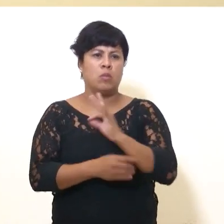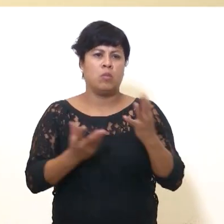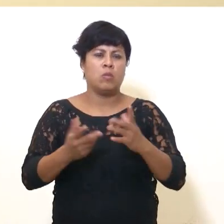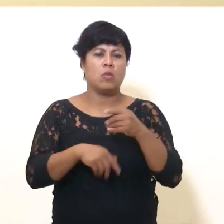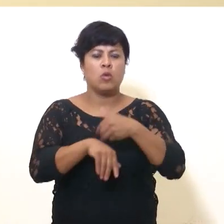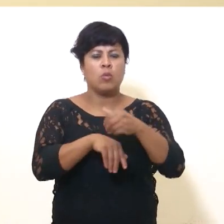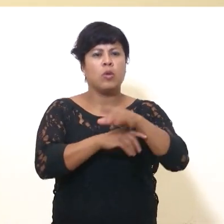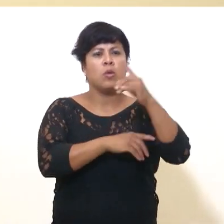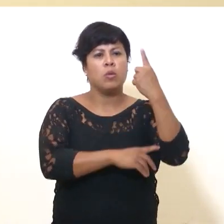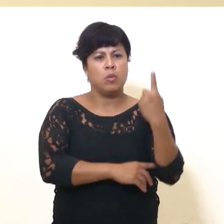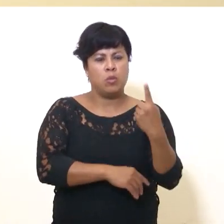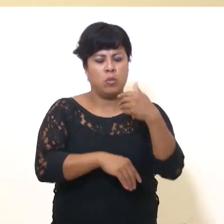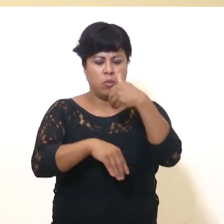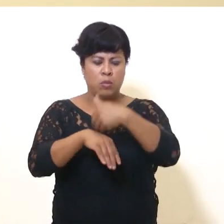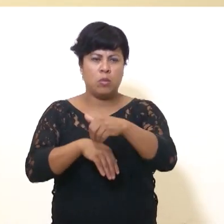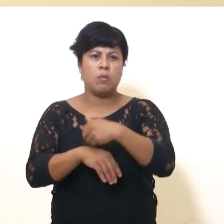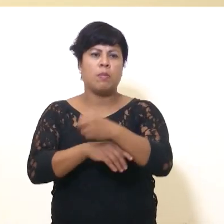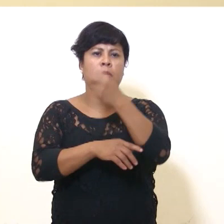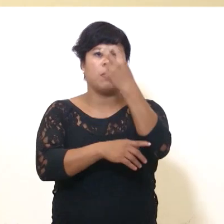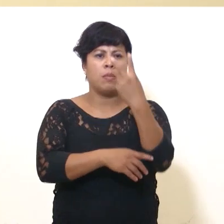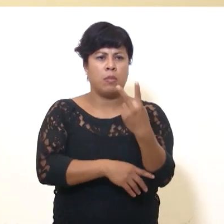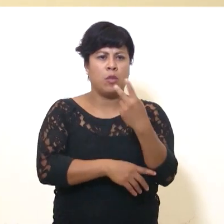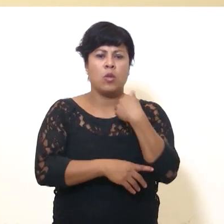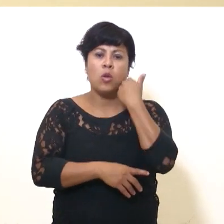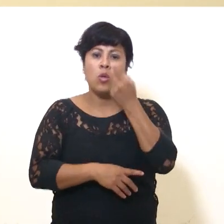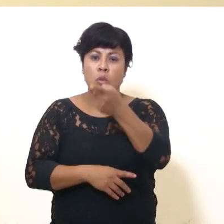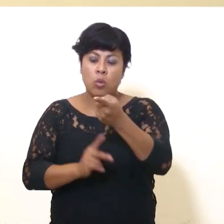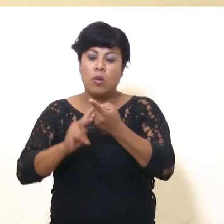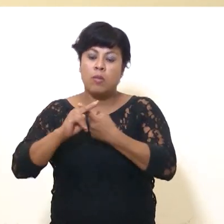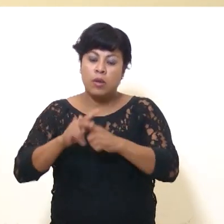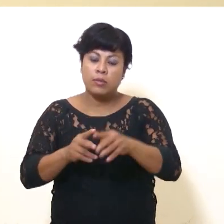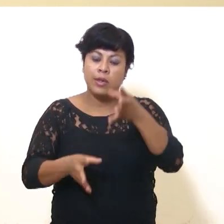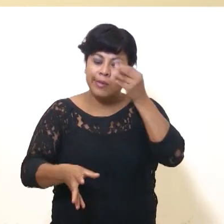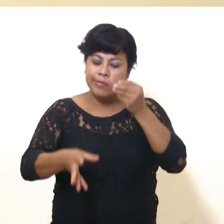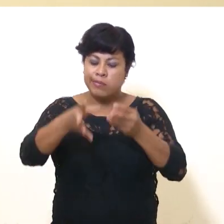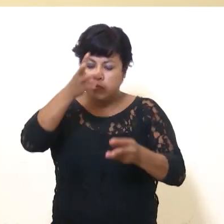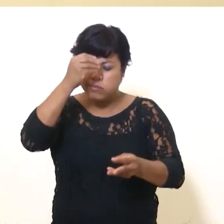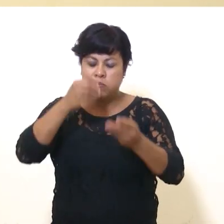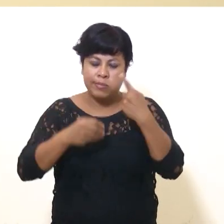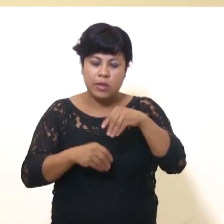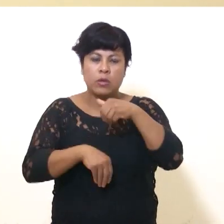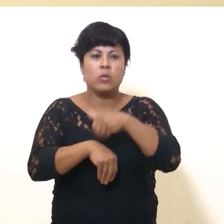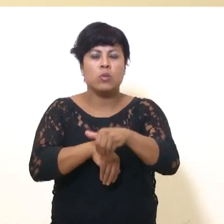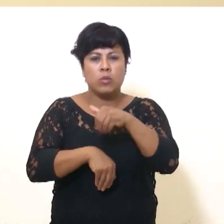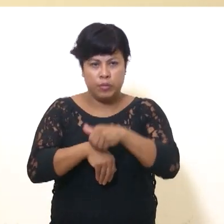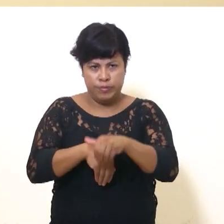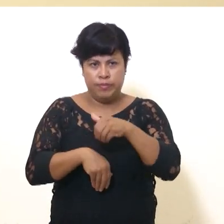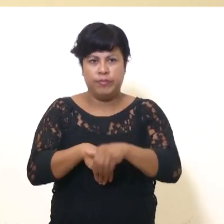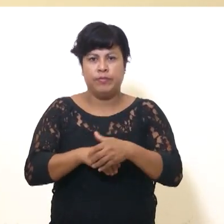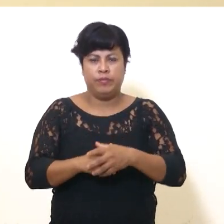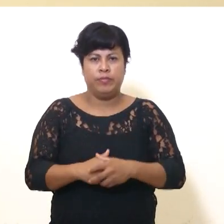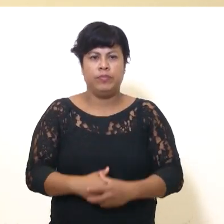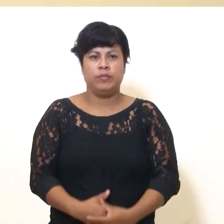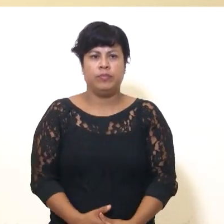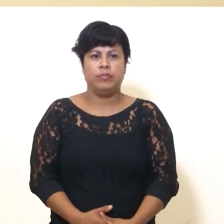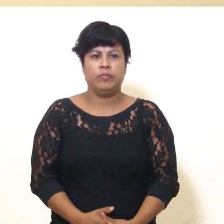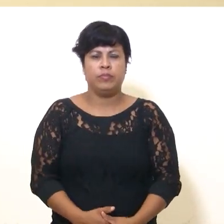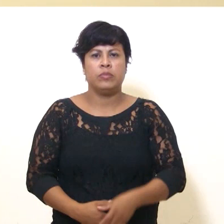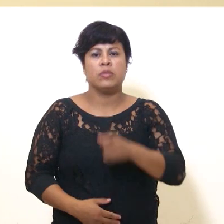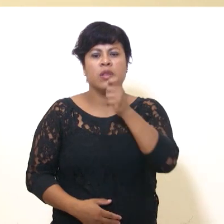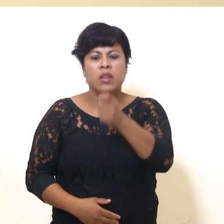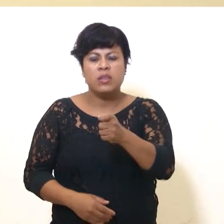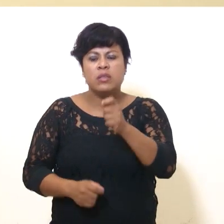dos objetos. Número 1 y número 2. Quiero que te empieces a familiarizar con los